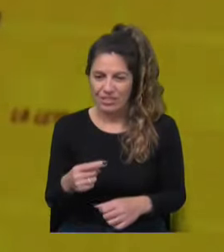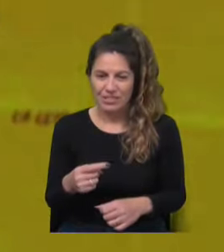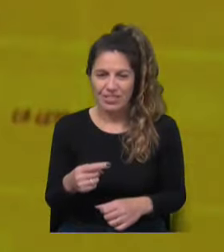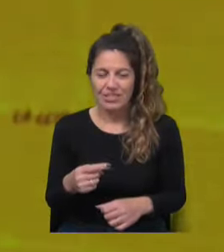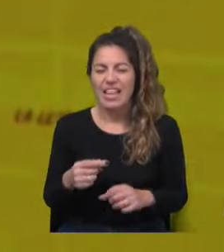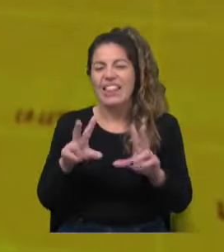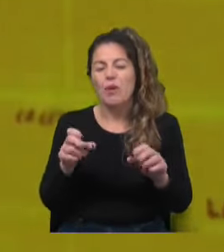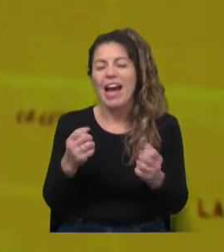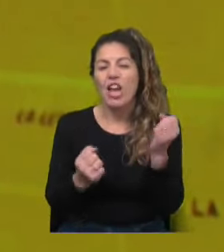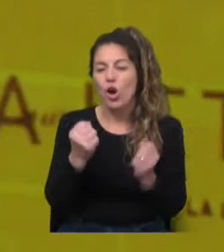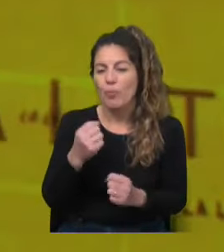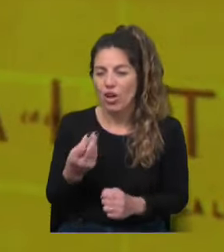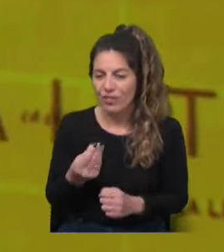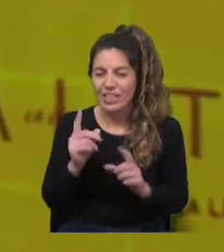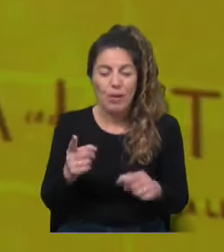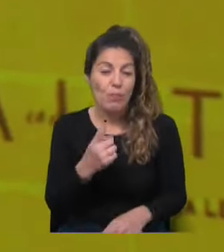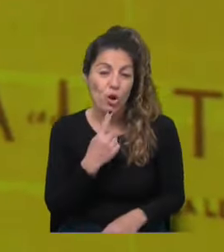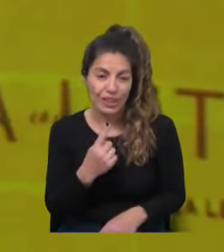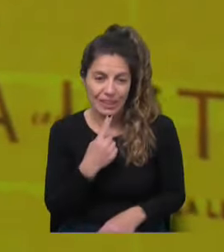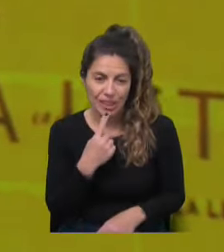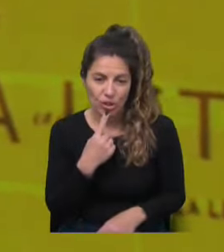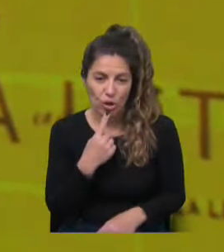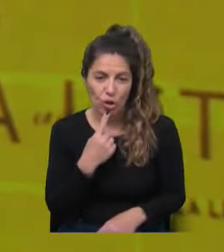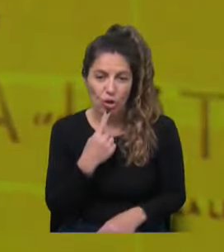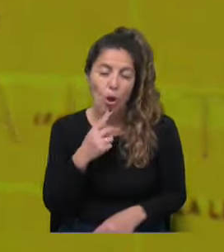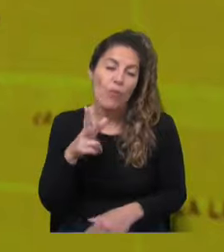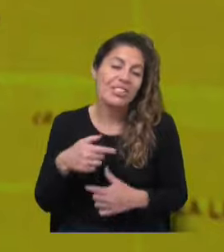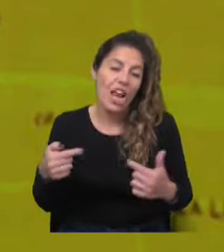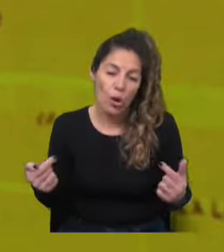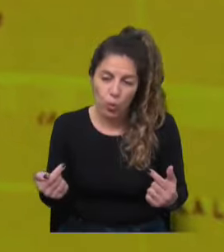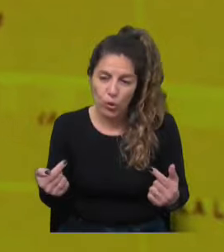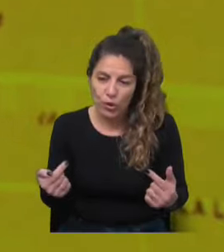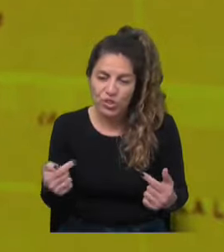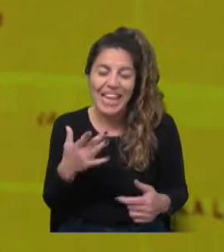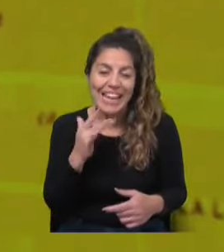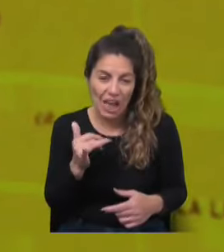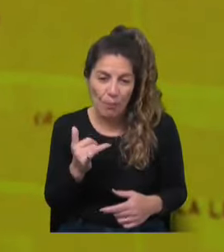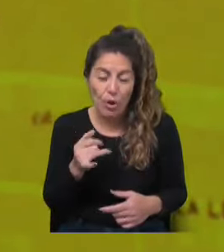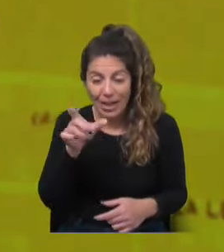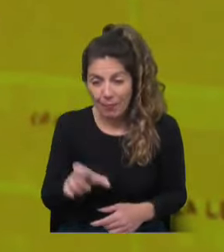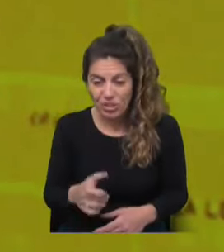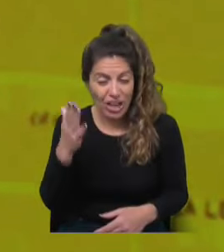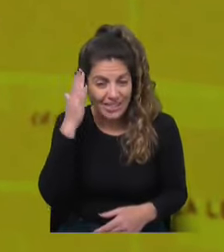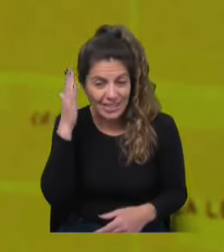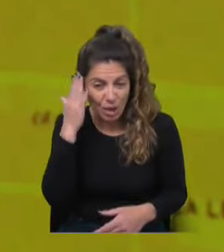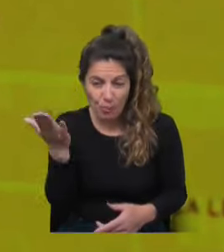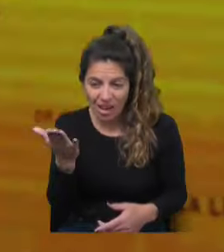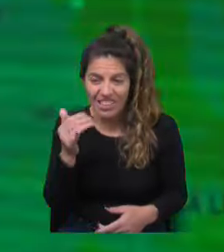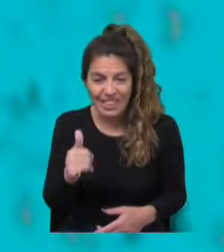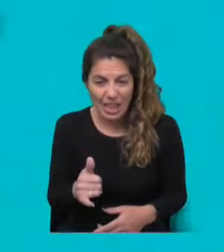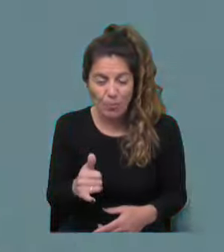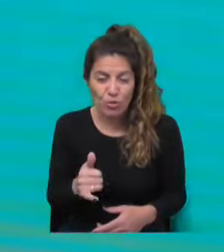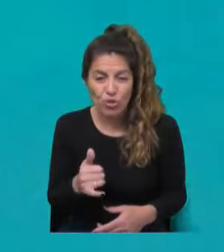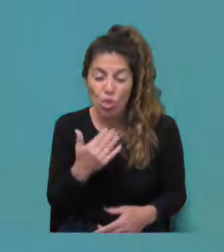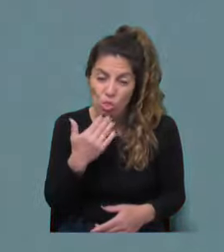vista económico, financiero y también político. Y por decir algunos ejemplos para que la gente sepa que tenemos